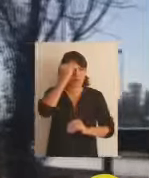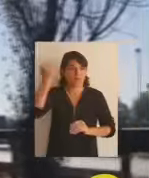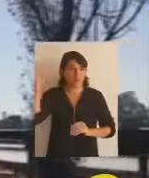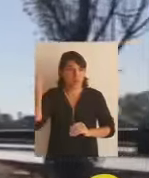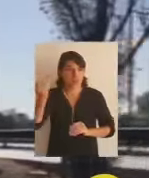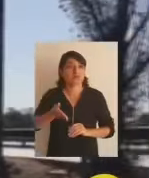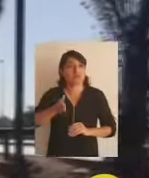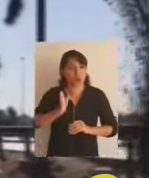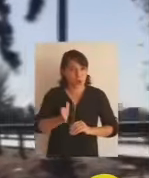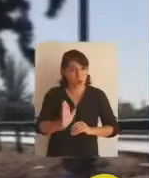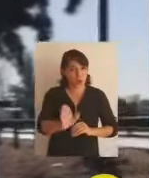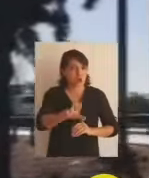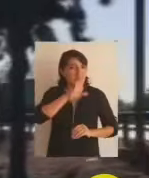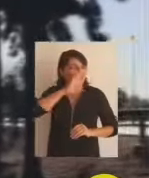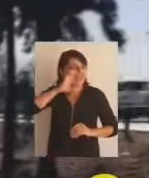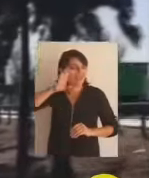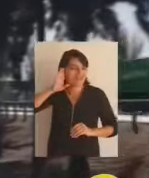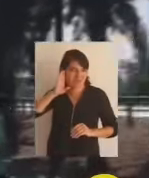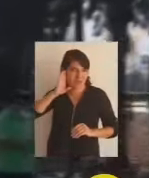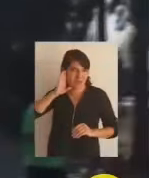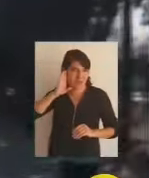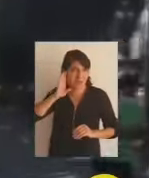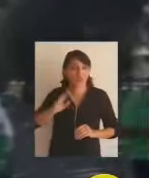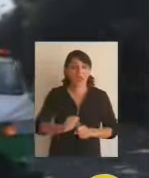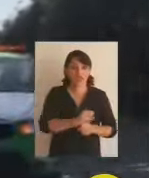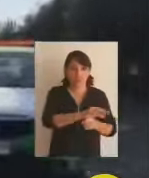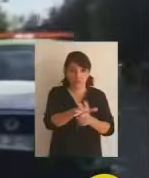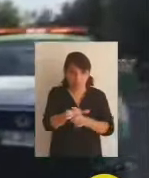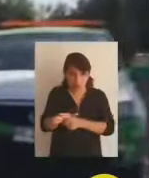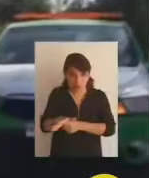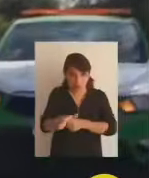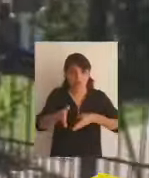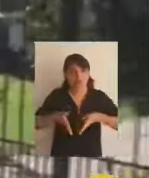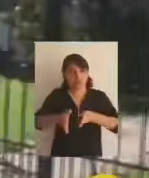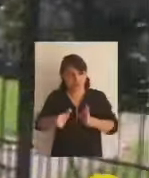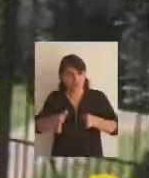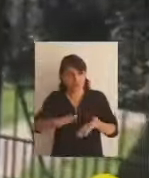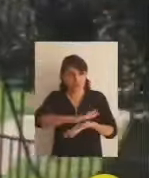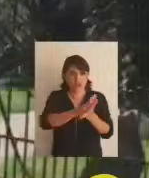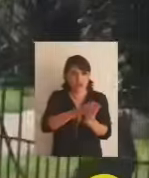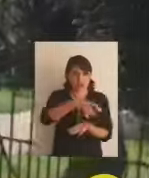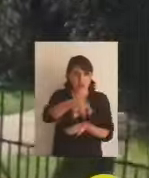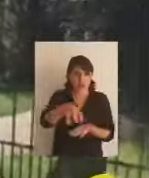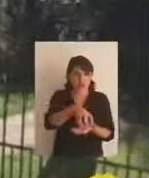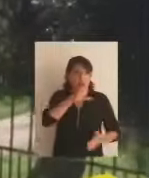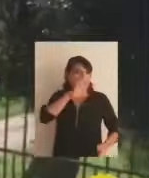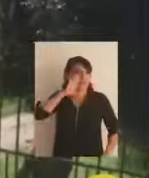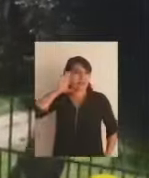Navidad ya fueron sanitizadas. El recorrido continuará por toda la comuna.